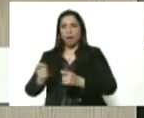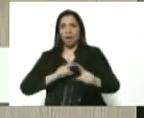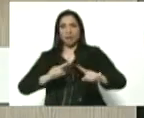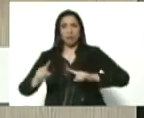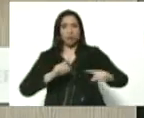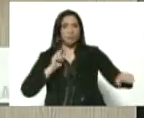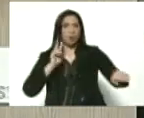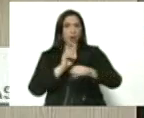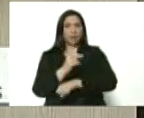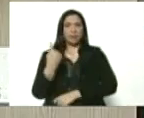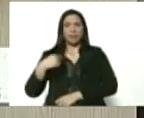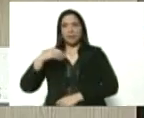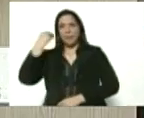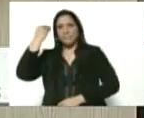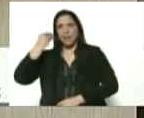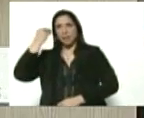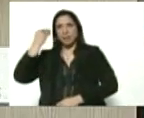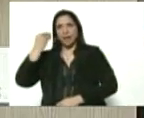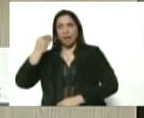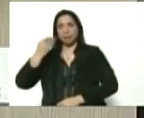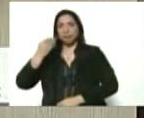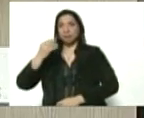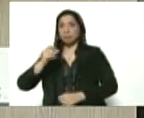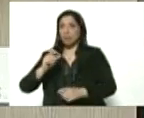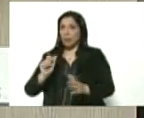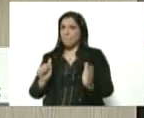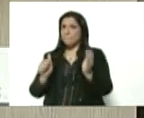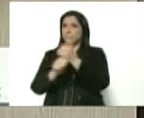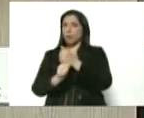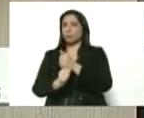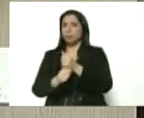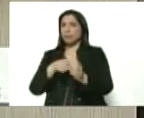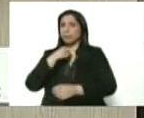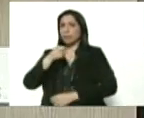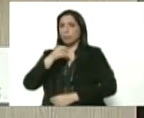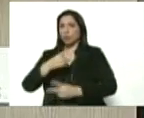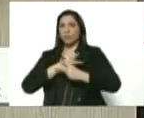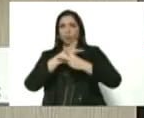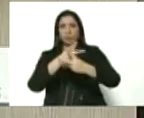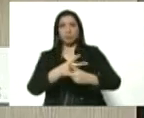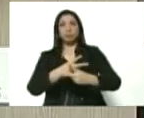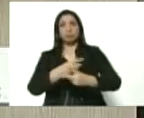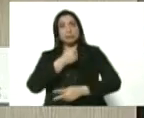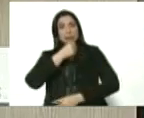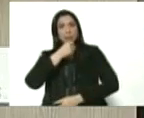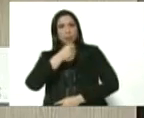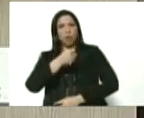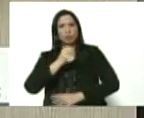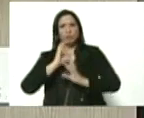planeada, pues aparecen los testimonios voluntarios. Hay un testimonio muy